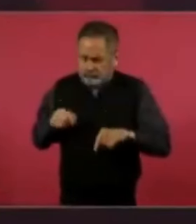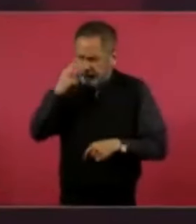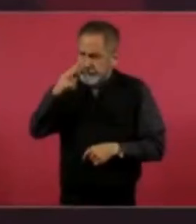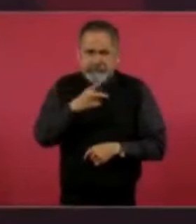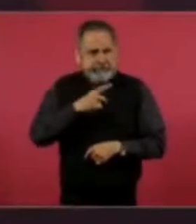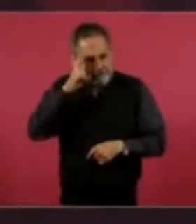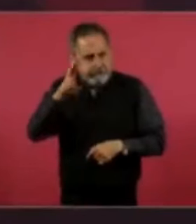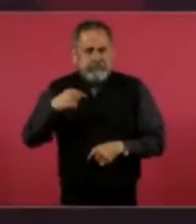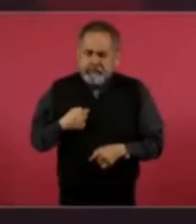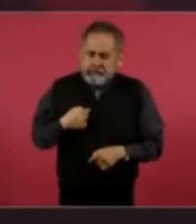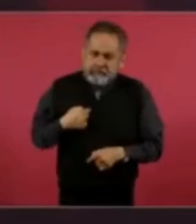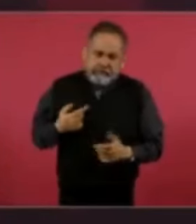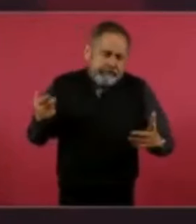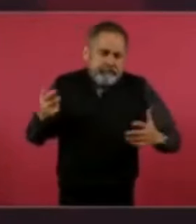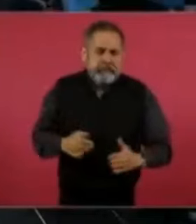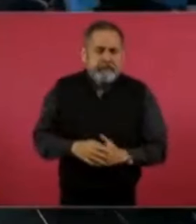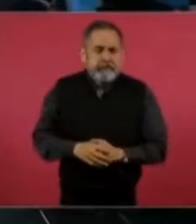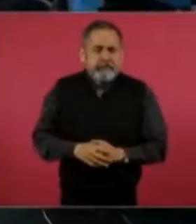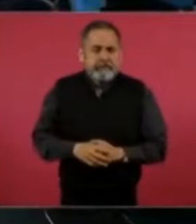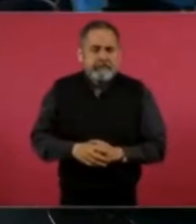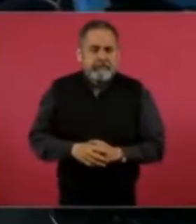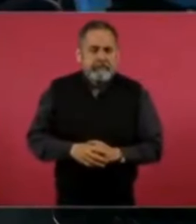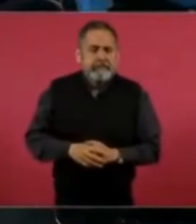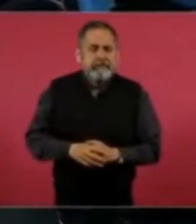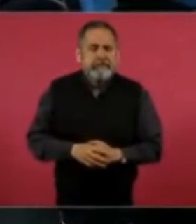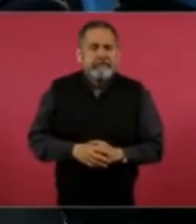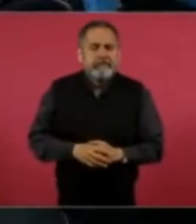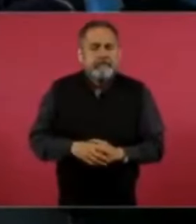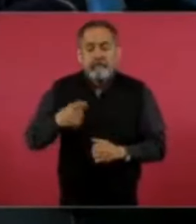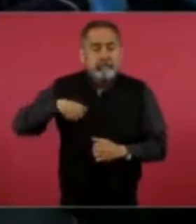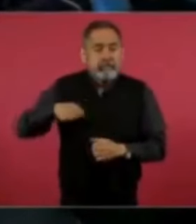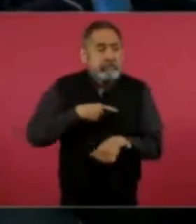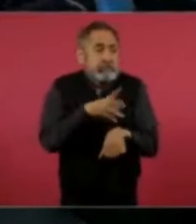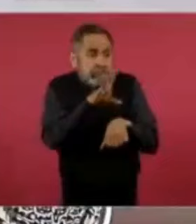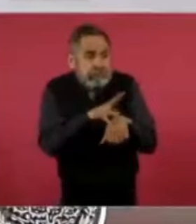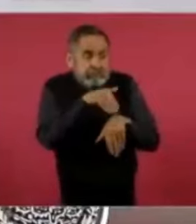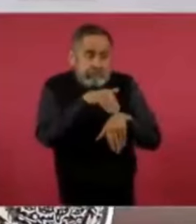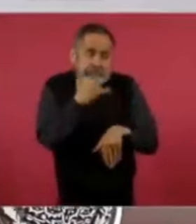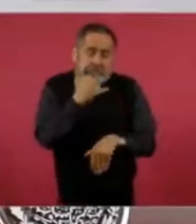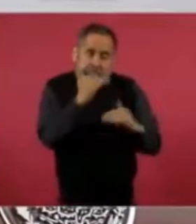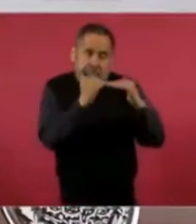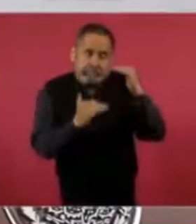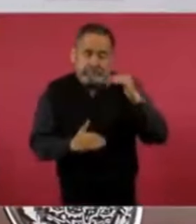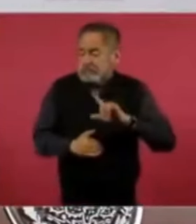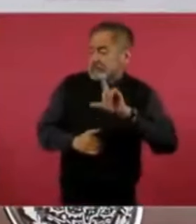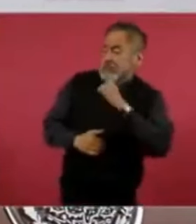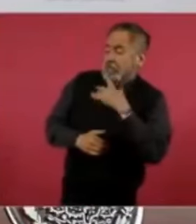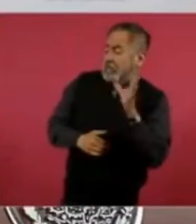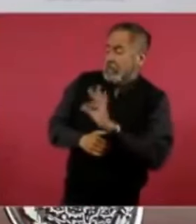independiente y nosotros no permitimos la